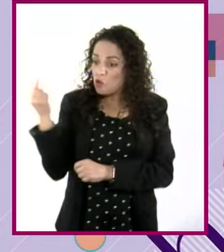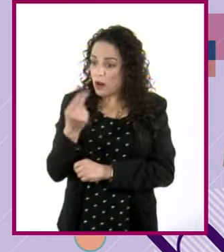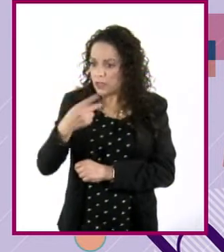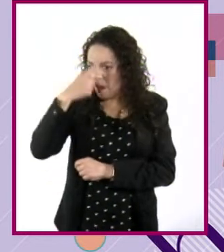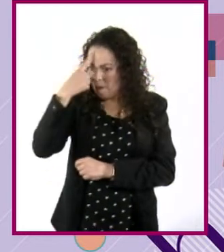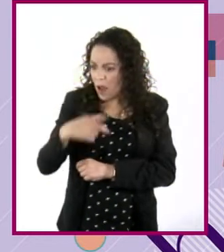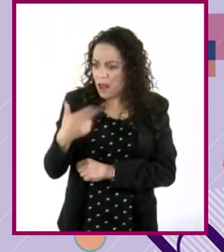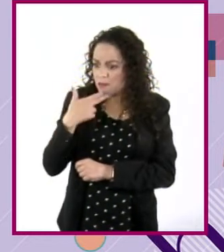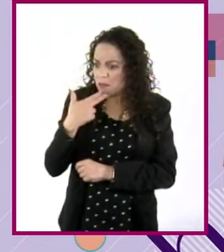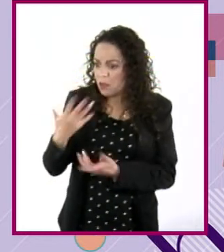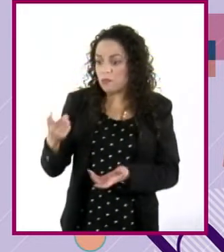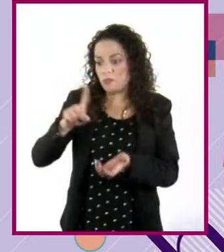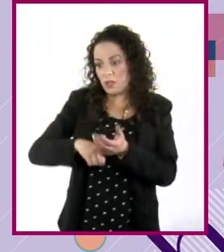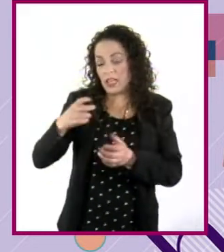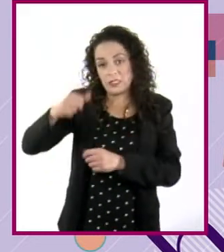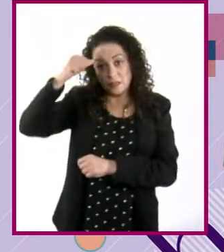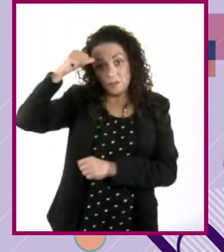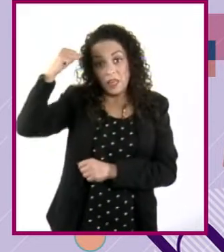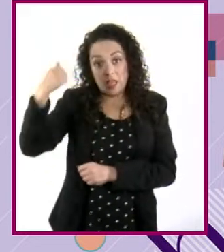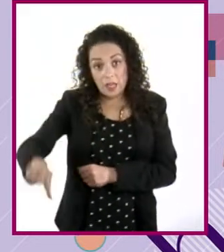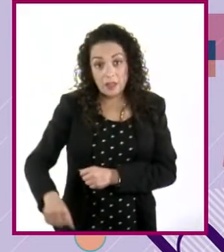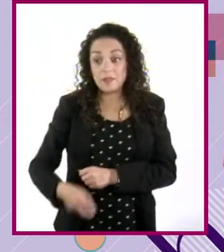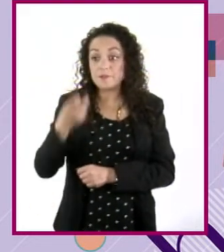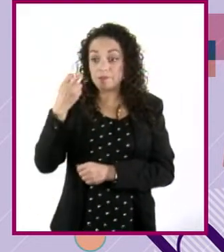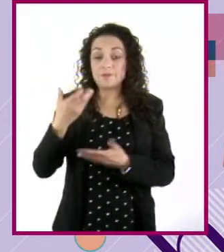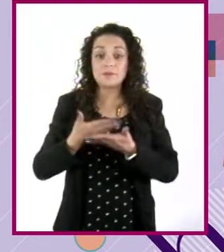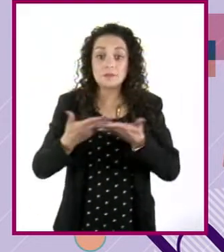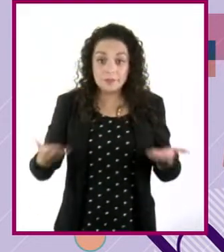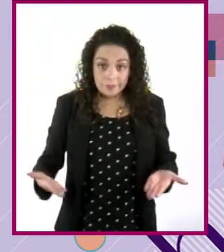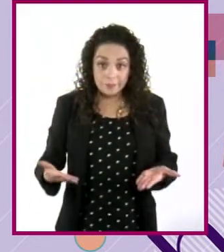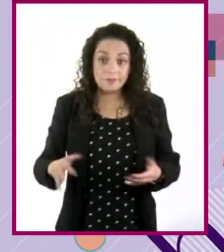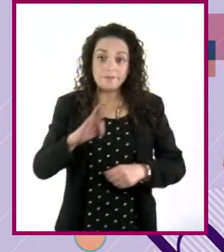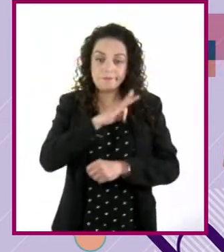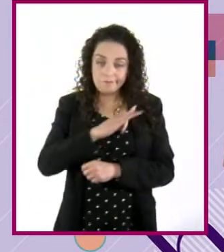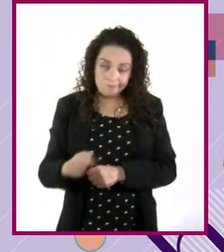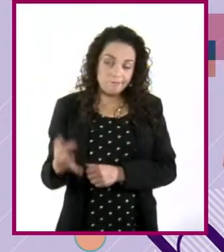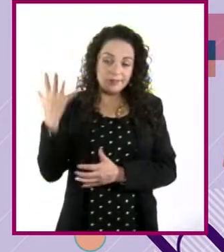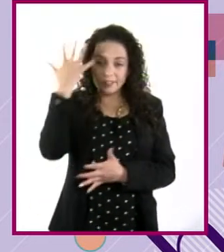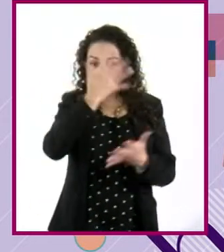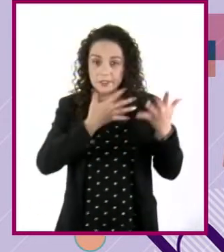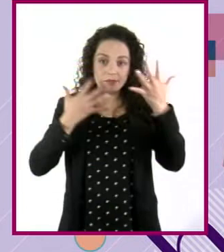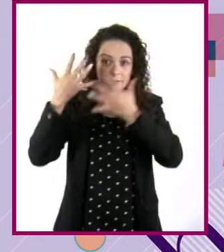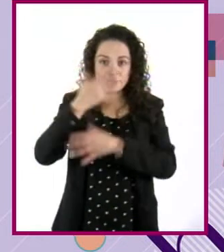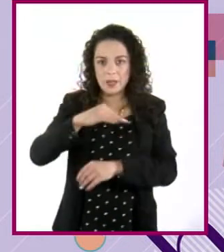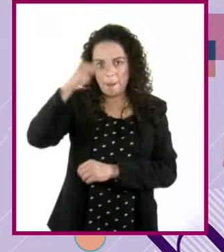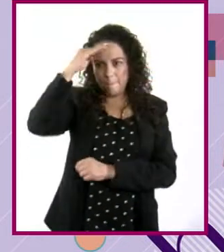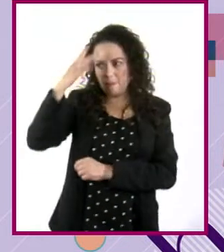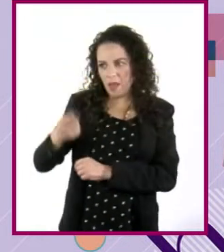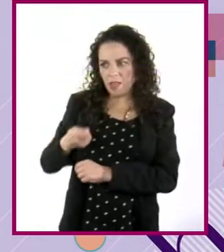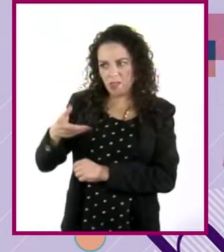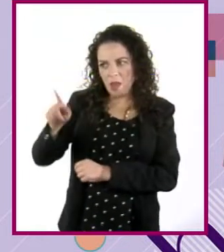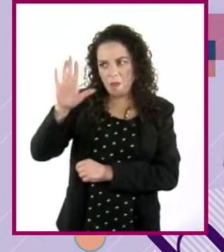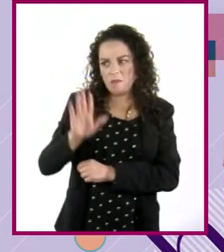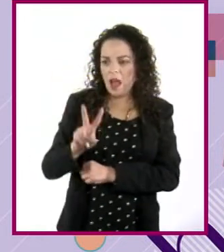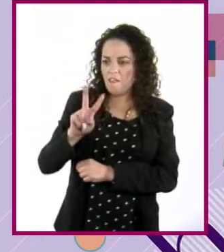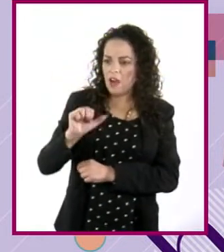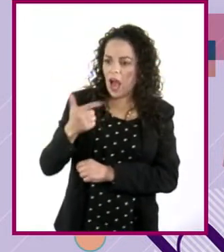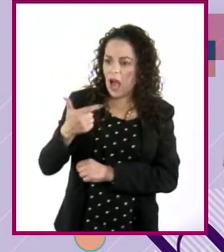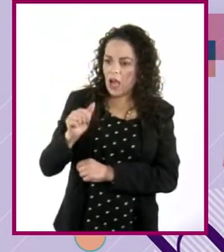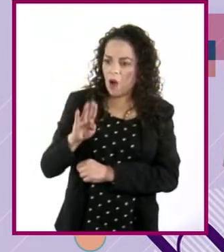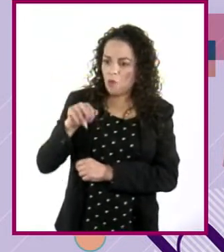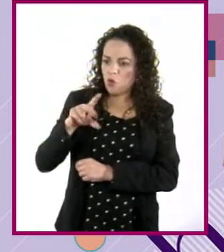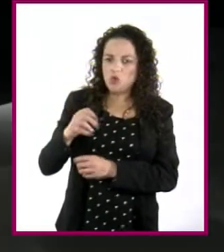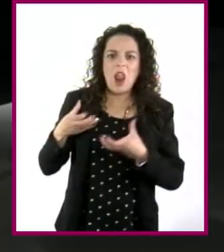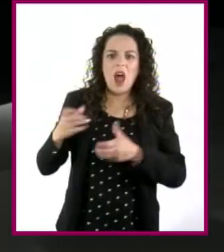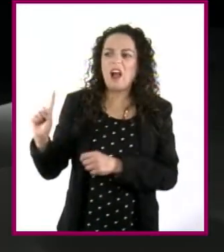las costumbres de su cultura y hoy lo confundiríamos fácilmente con un vagabundo. Bastante irreverente, por